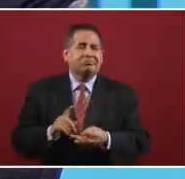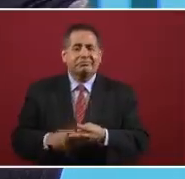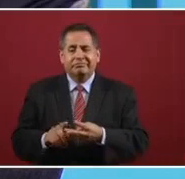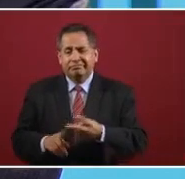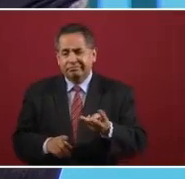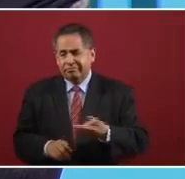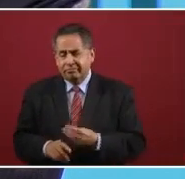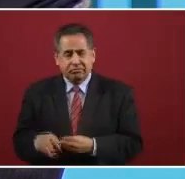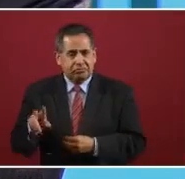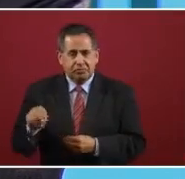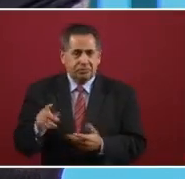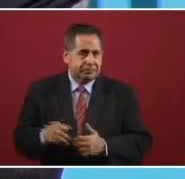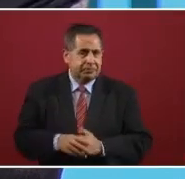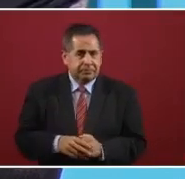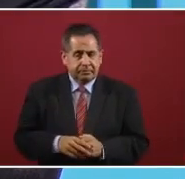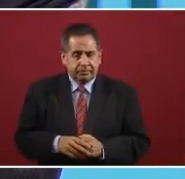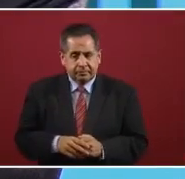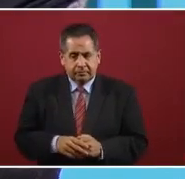no